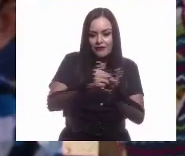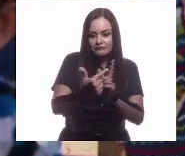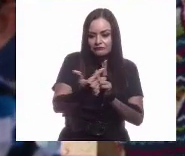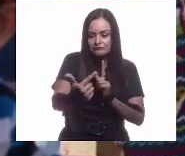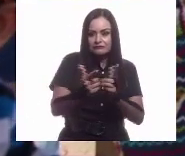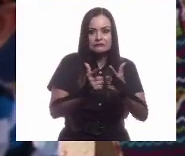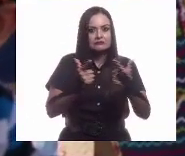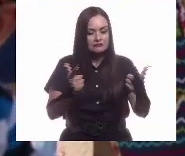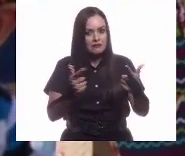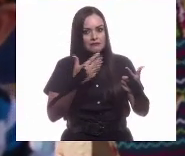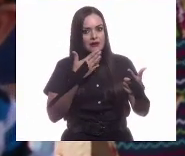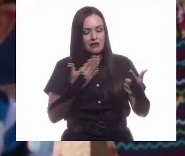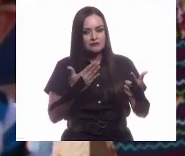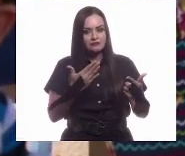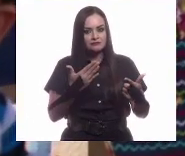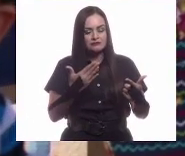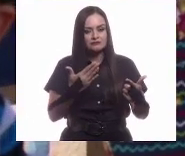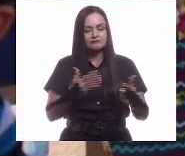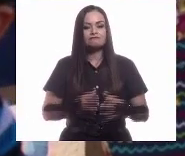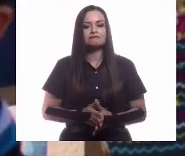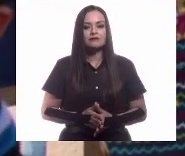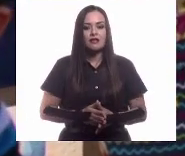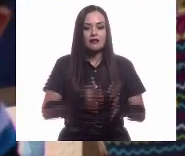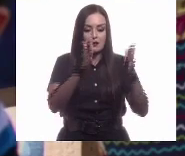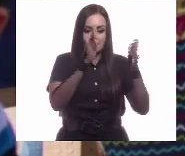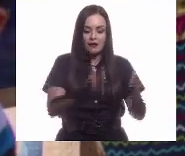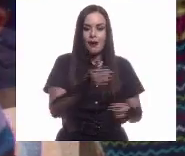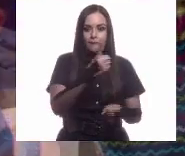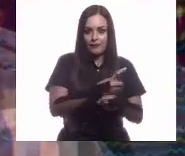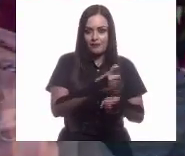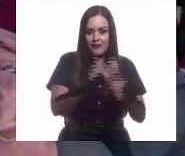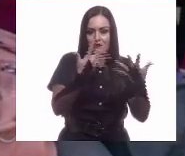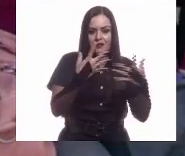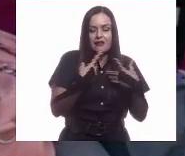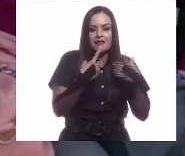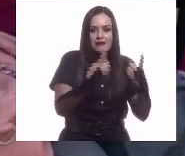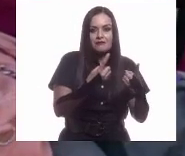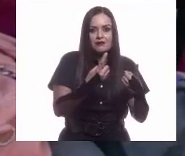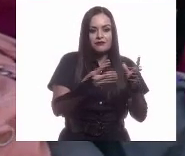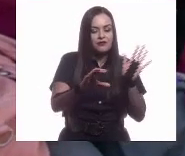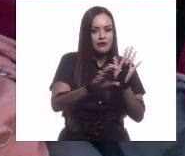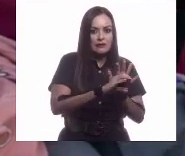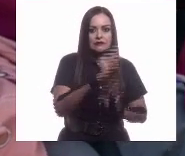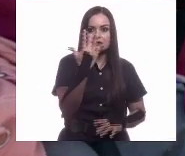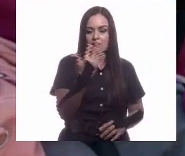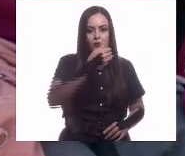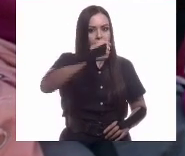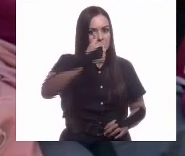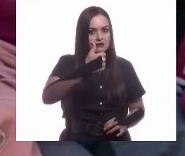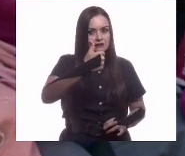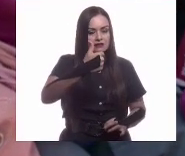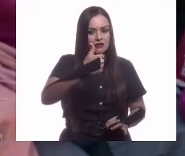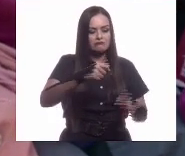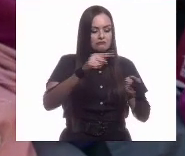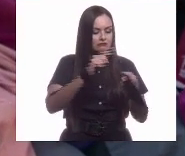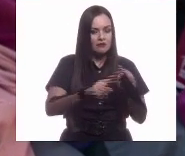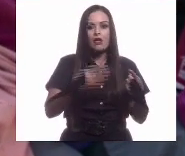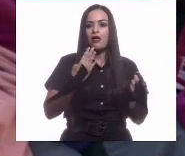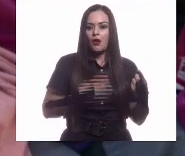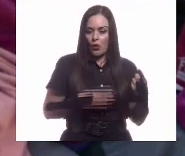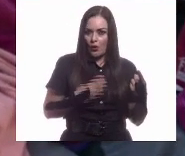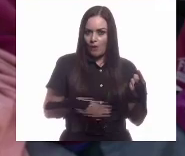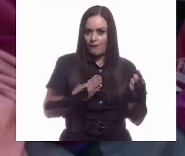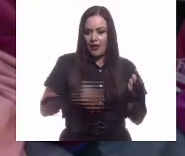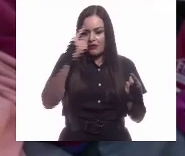discapacitados. En esta primera etapa hemos entregado 56 recámaras con baño para facilitar